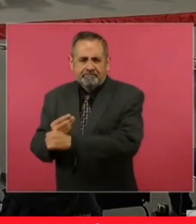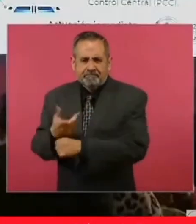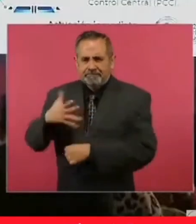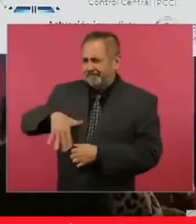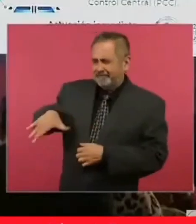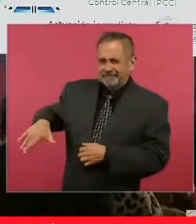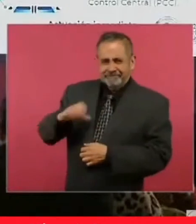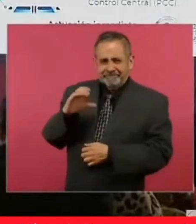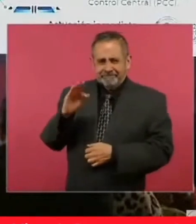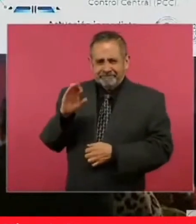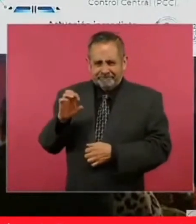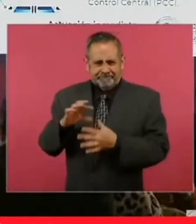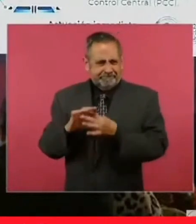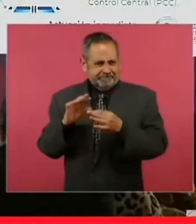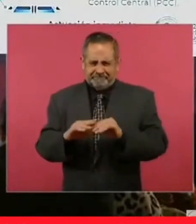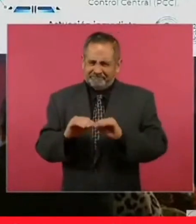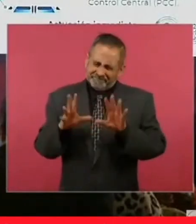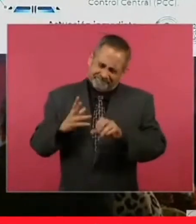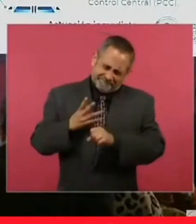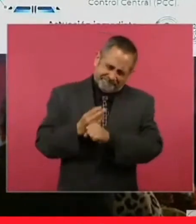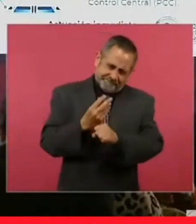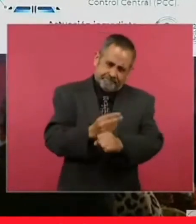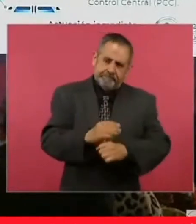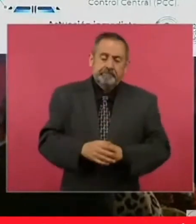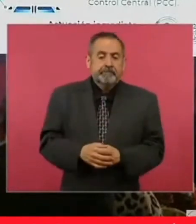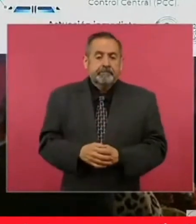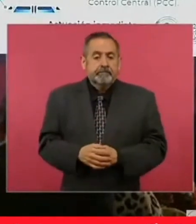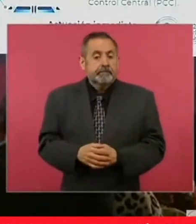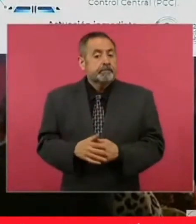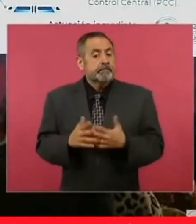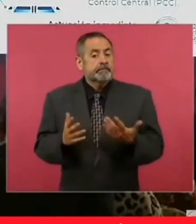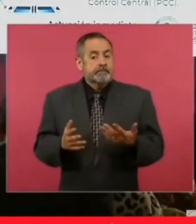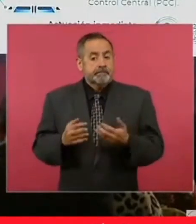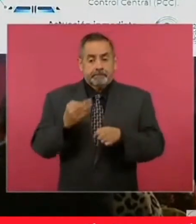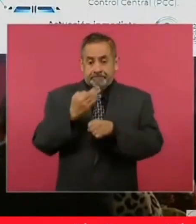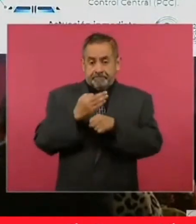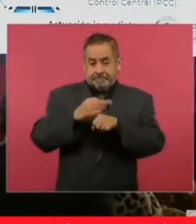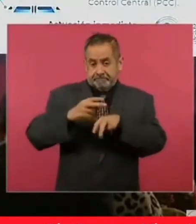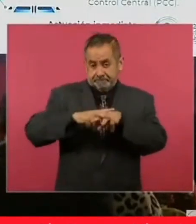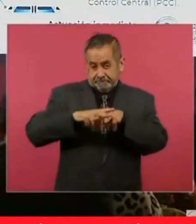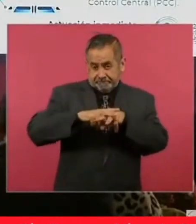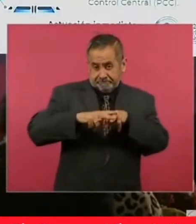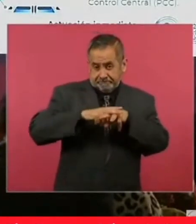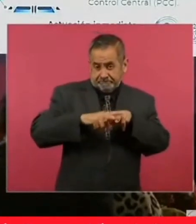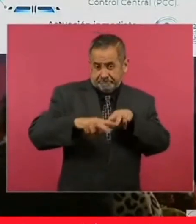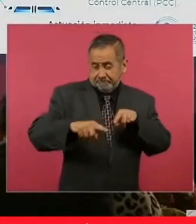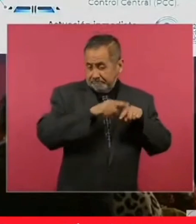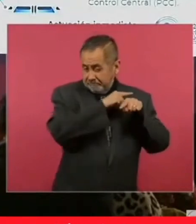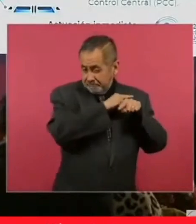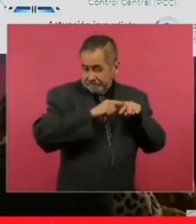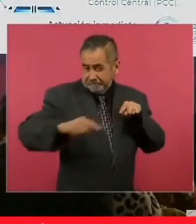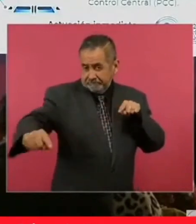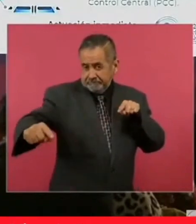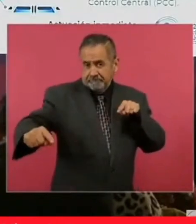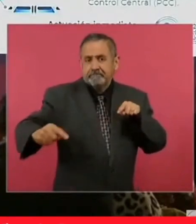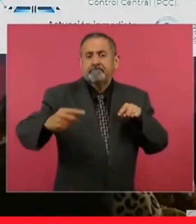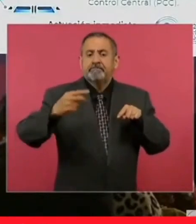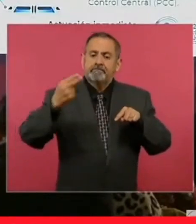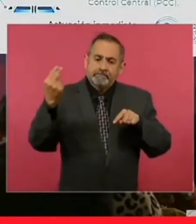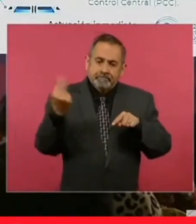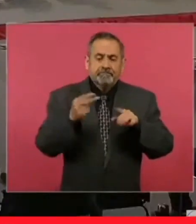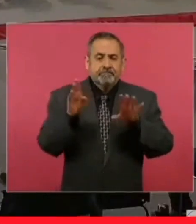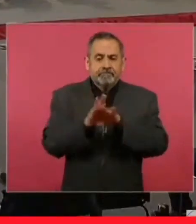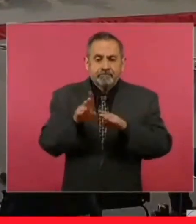Electricidad. Pero además, y como no tenemos ojos en toda la vía, necesitamos de un sistema que